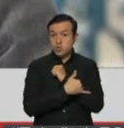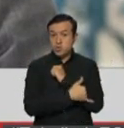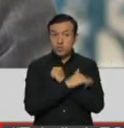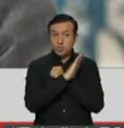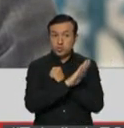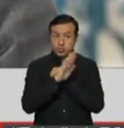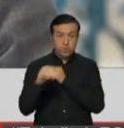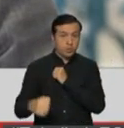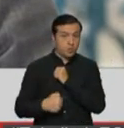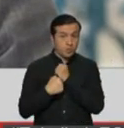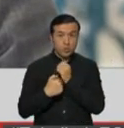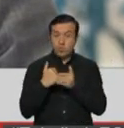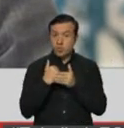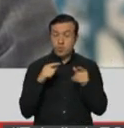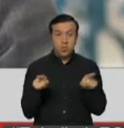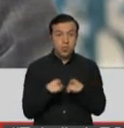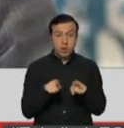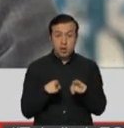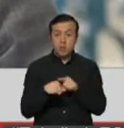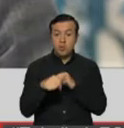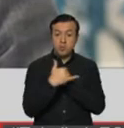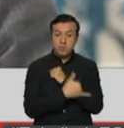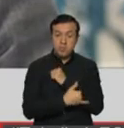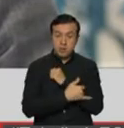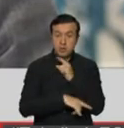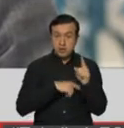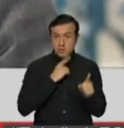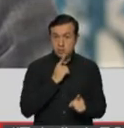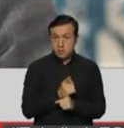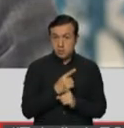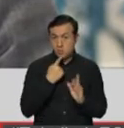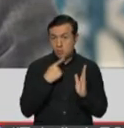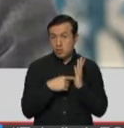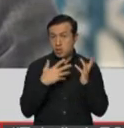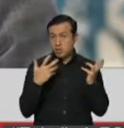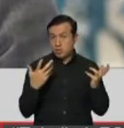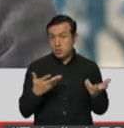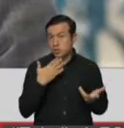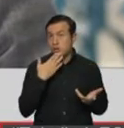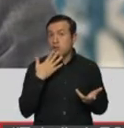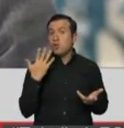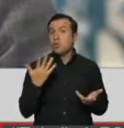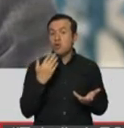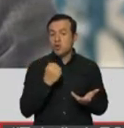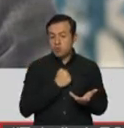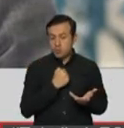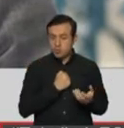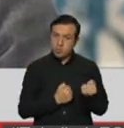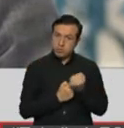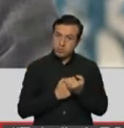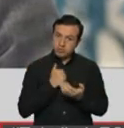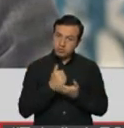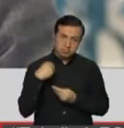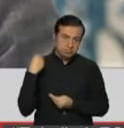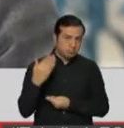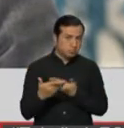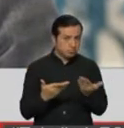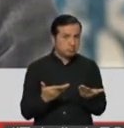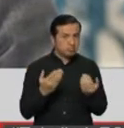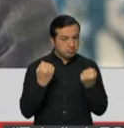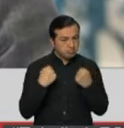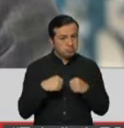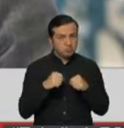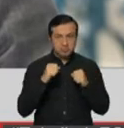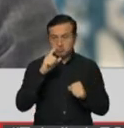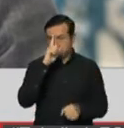sumando también a esta idea. Que otros países, digamos, o busquemos poner nuestro grano de arena, juntar nuestros esfuerzos